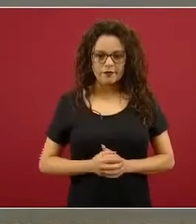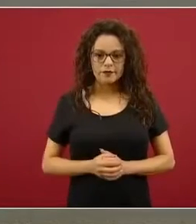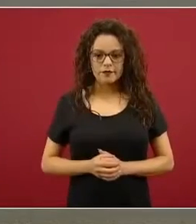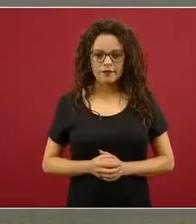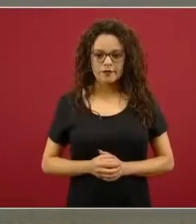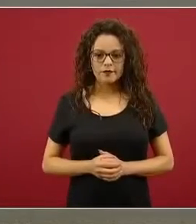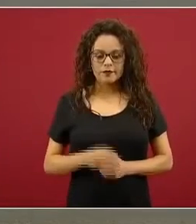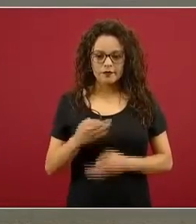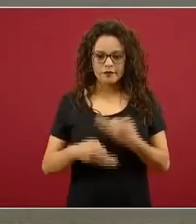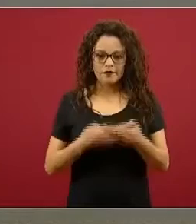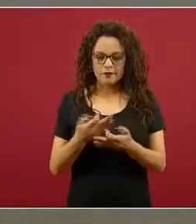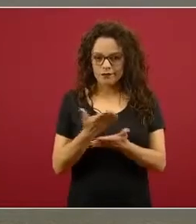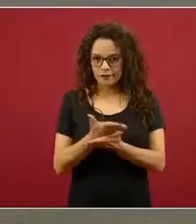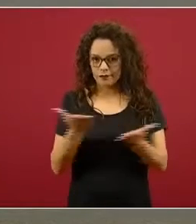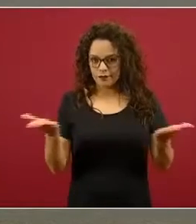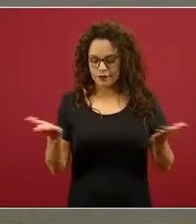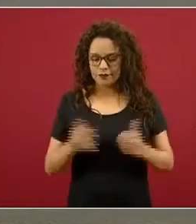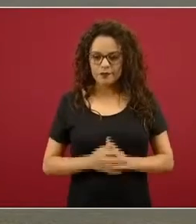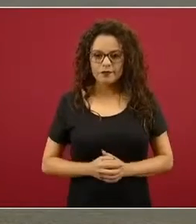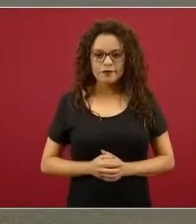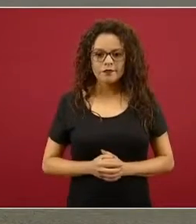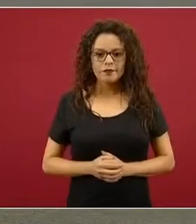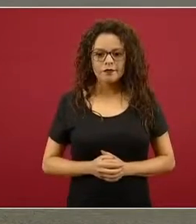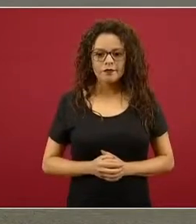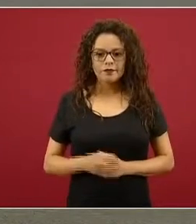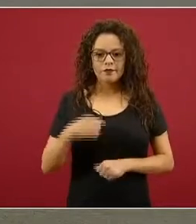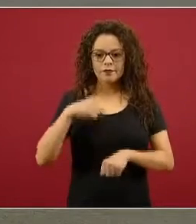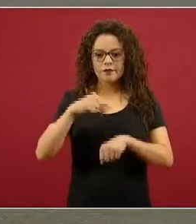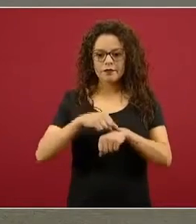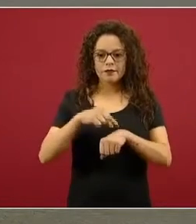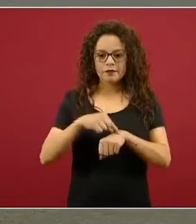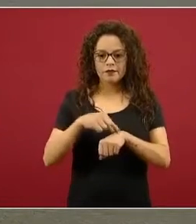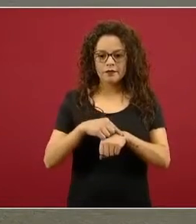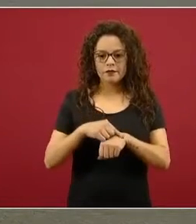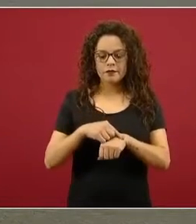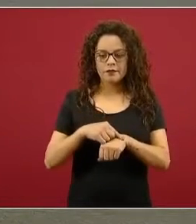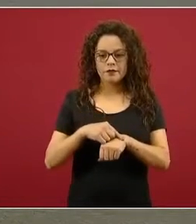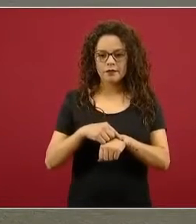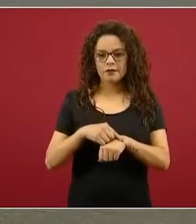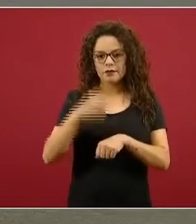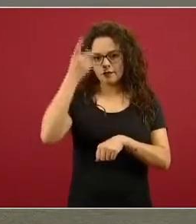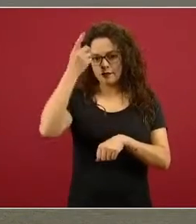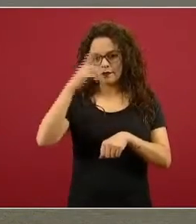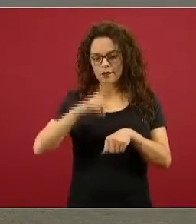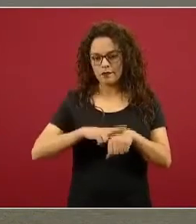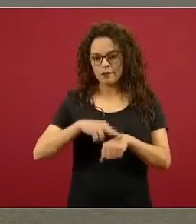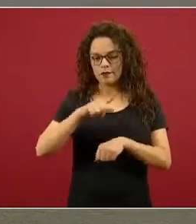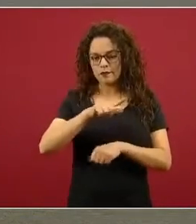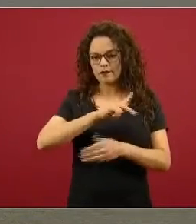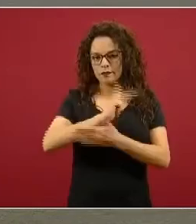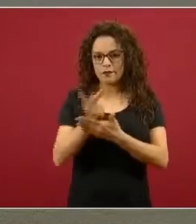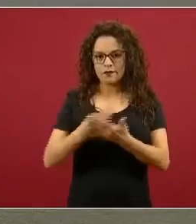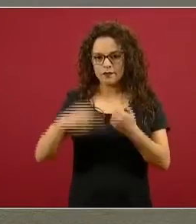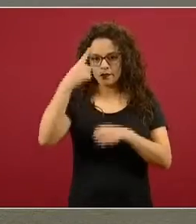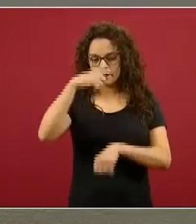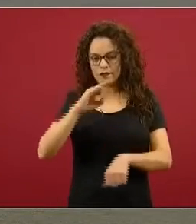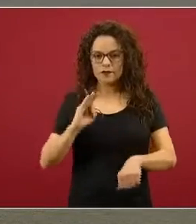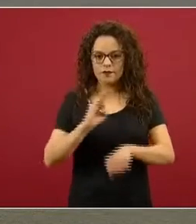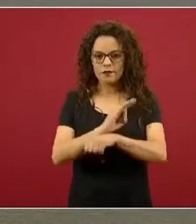tengan todas y todos. Soy el doctor Ruy López Ridaura, director del Centro Nacional de Programas Preventivos y Control de